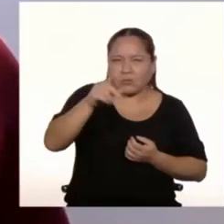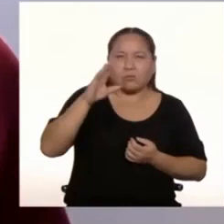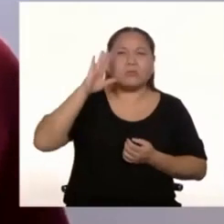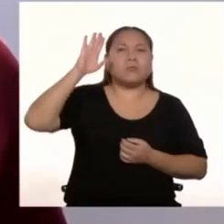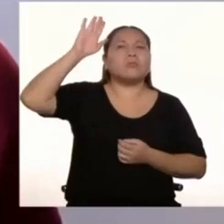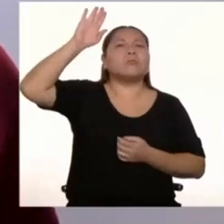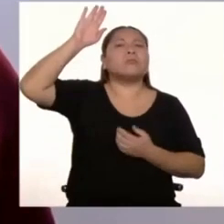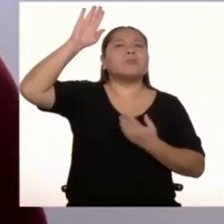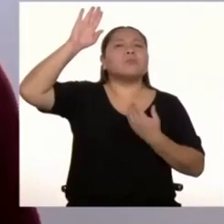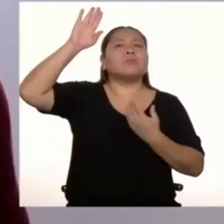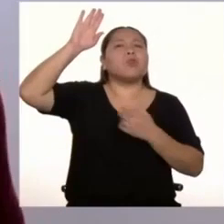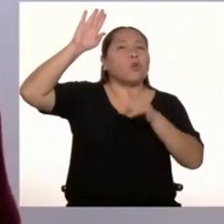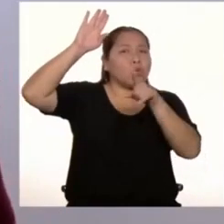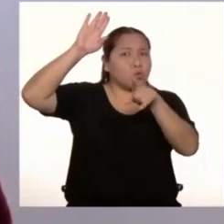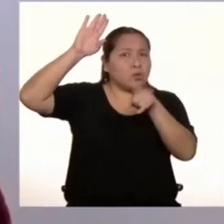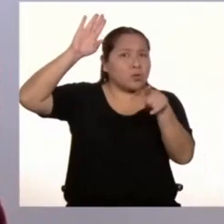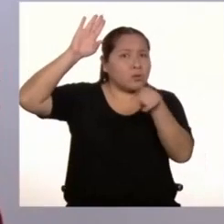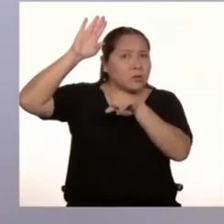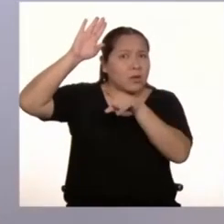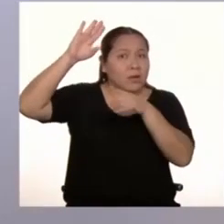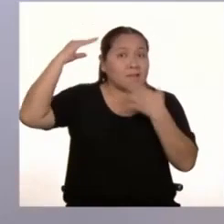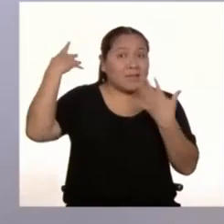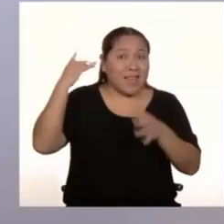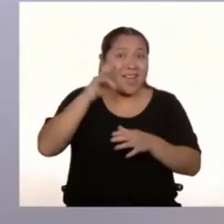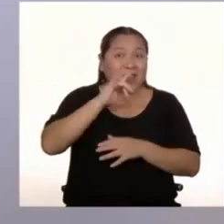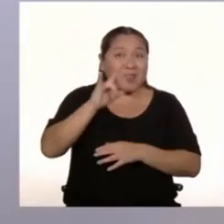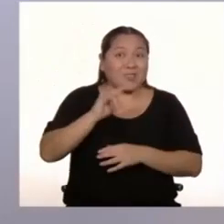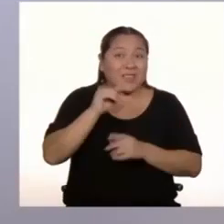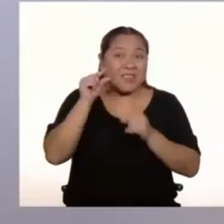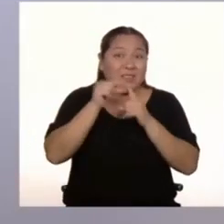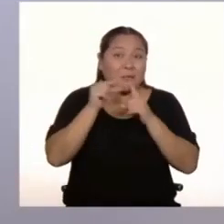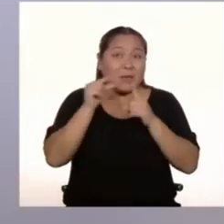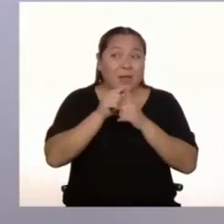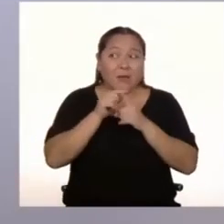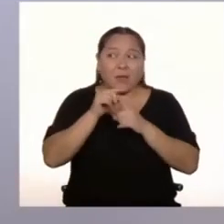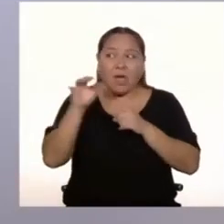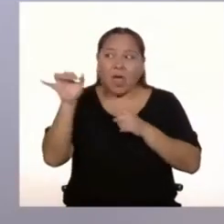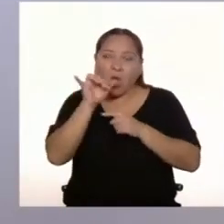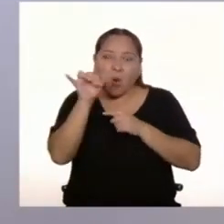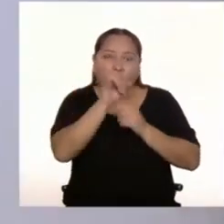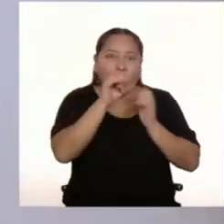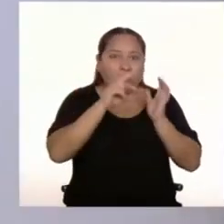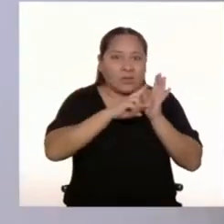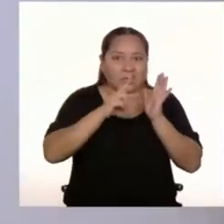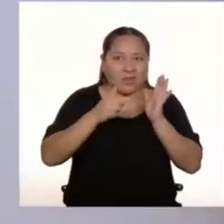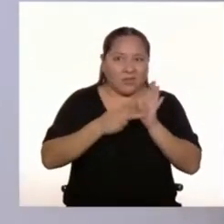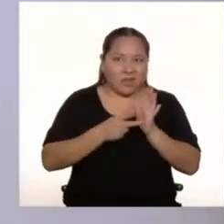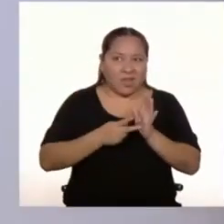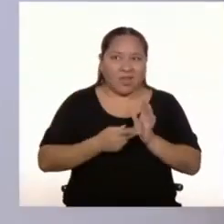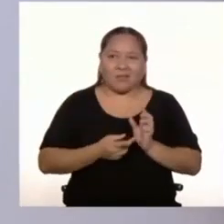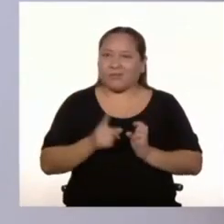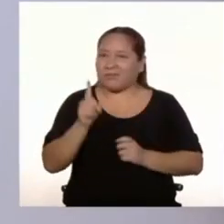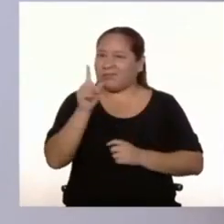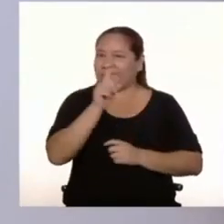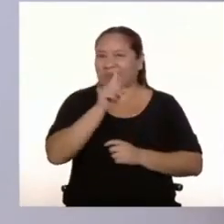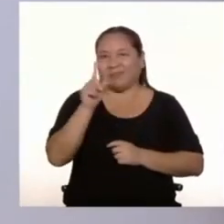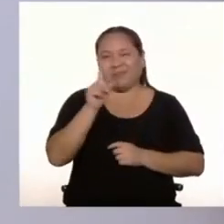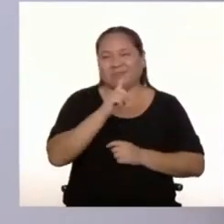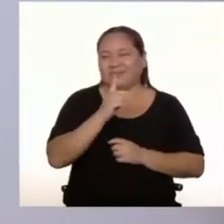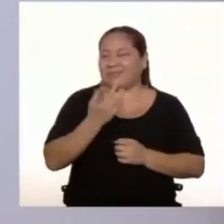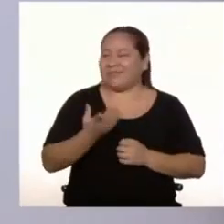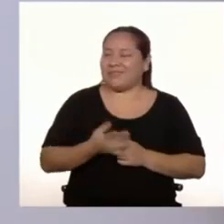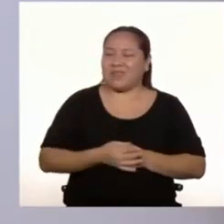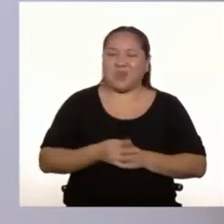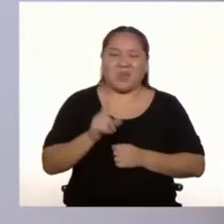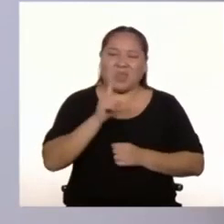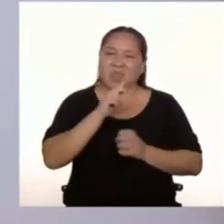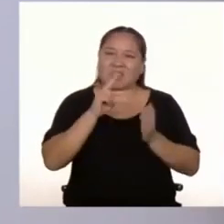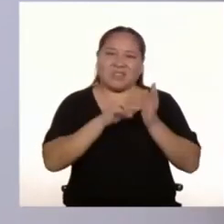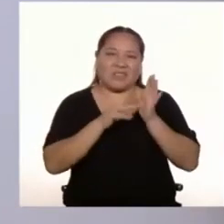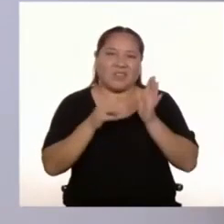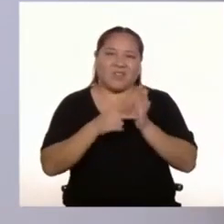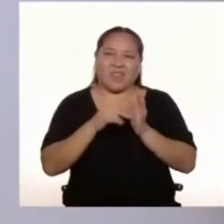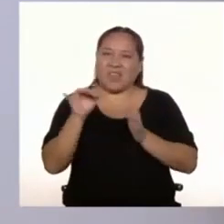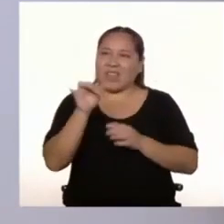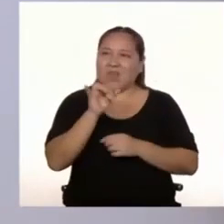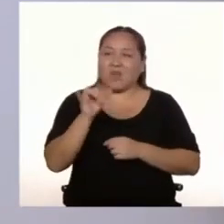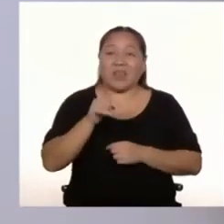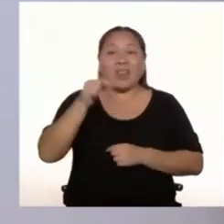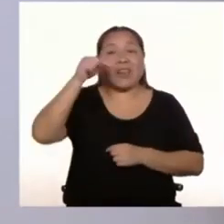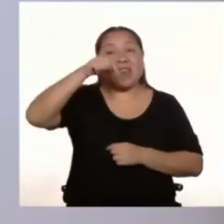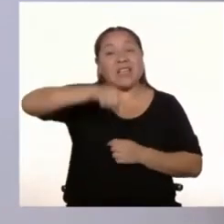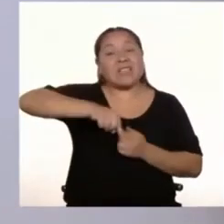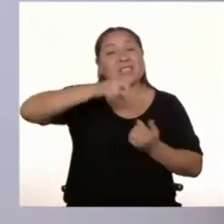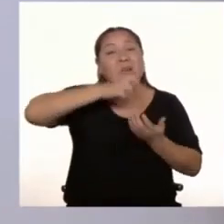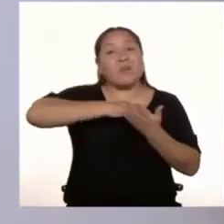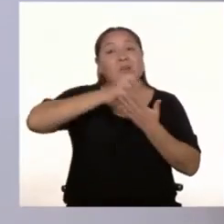han utilizado estas palabras como si significaran lo mismo. Pues no, así no es. En este